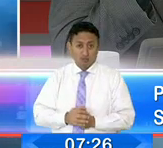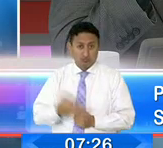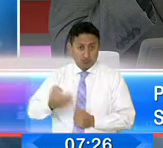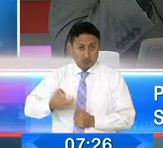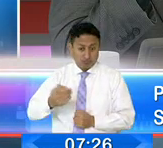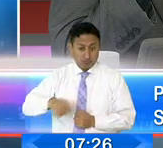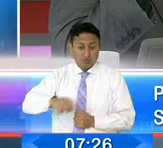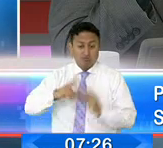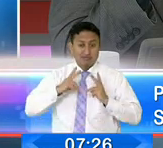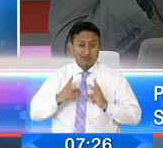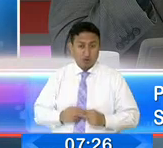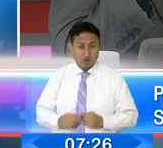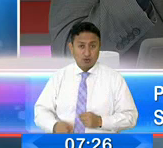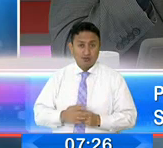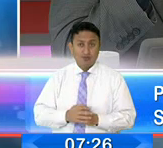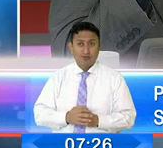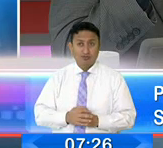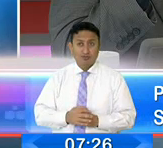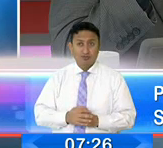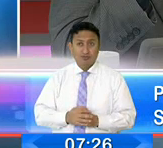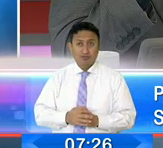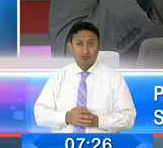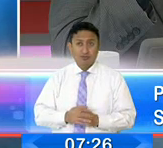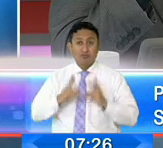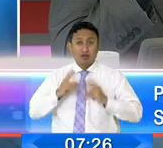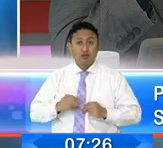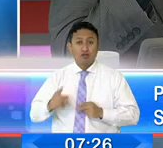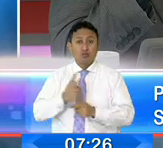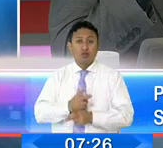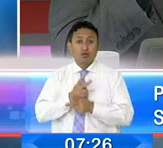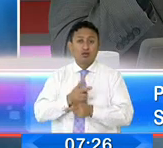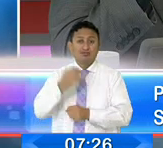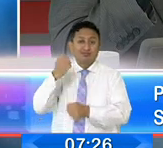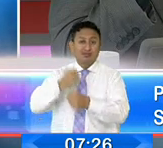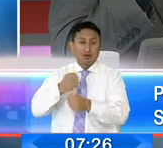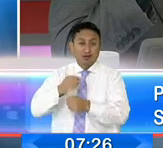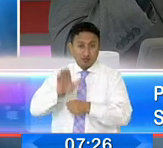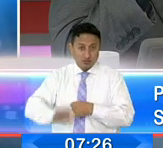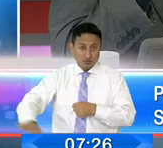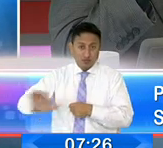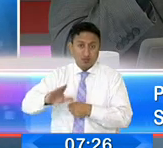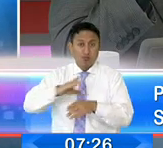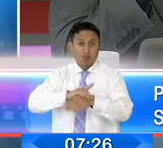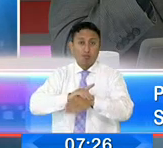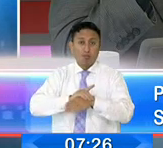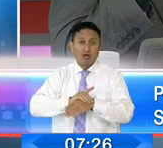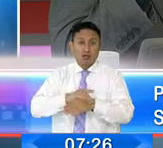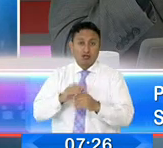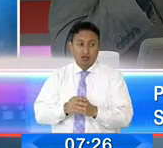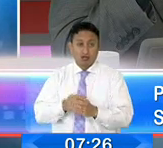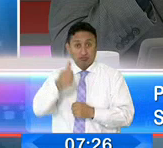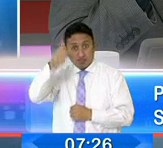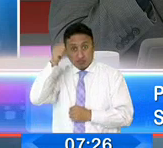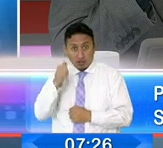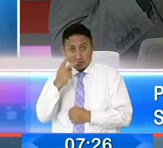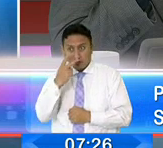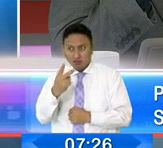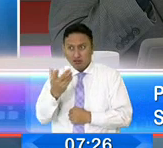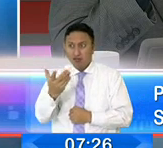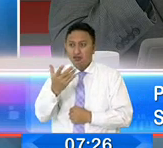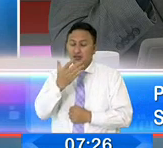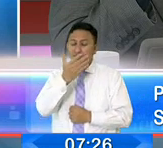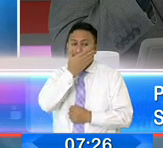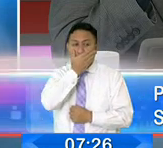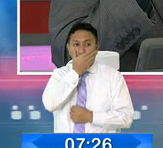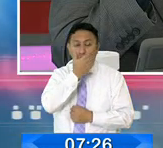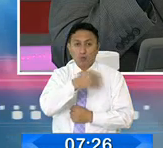la salud de nuestros, la salud y la protección laboral de nuestros médicos. Hemos visto ayer con total indignación, por